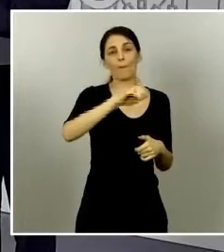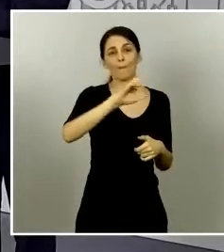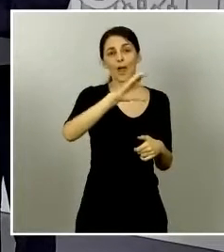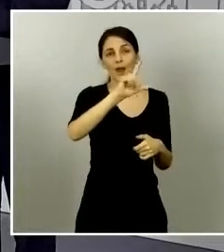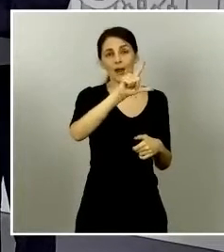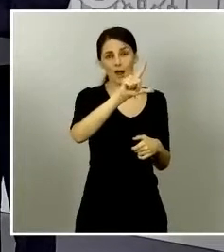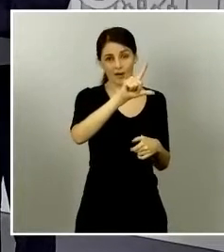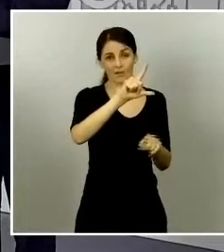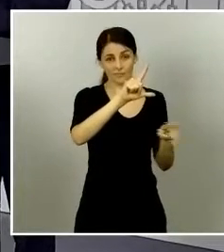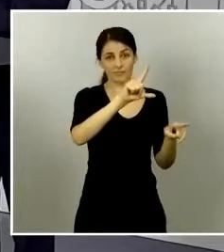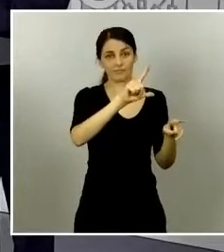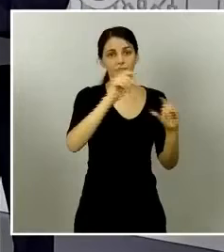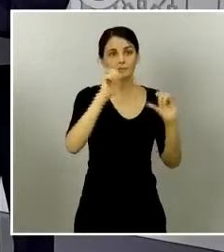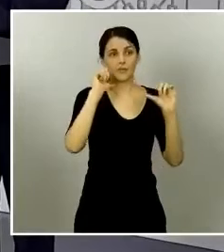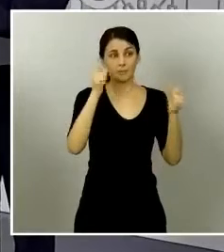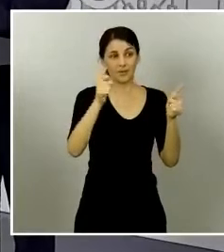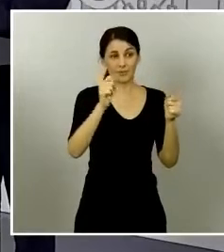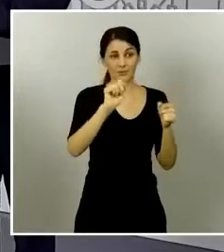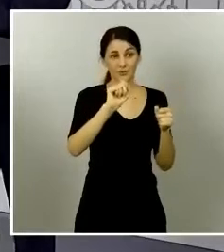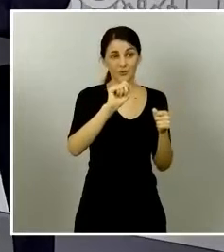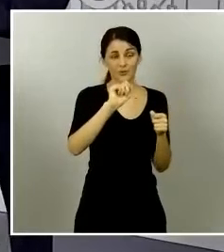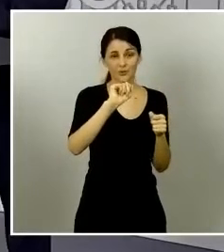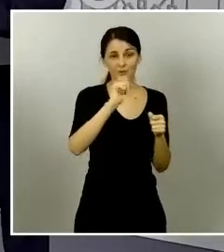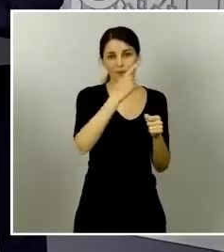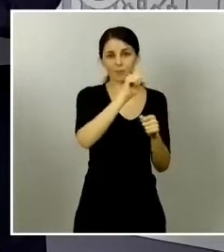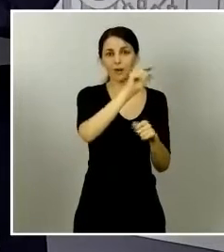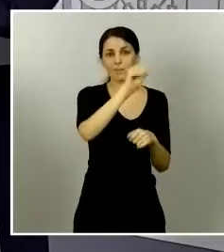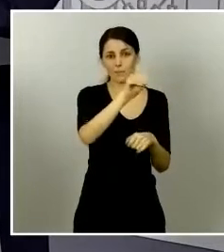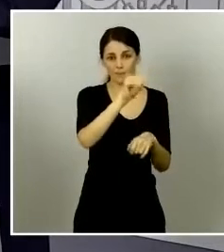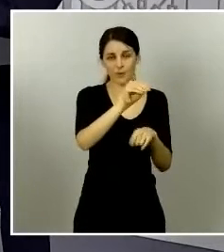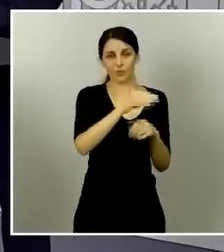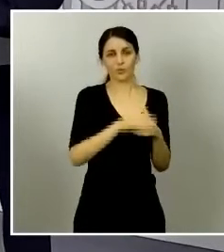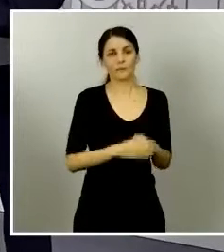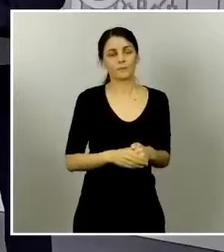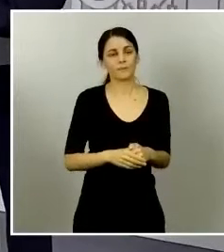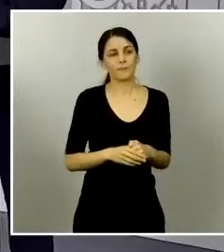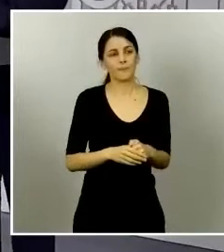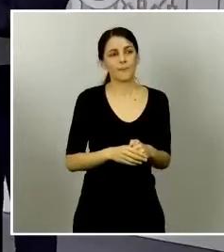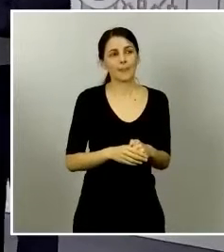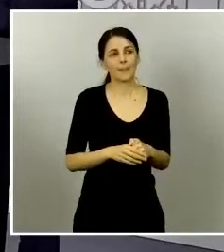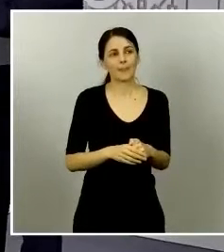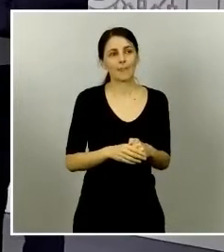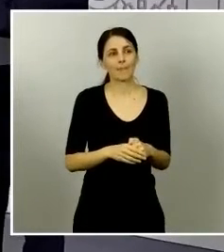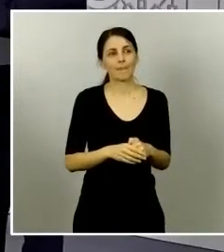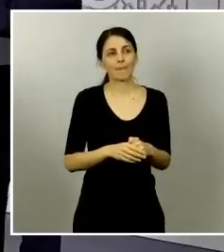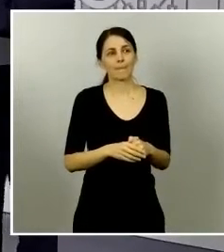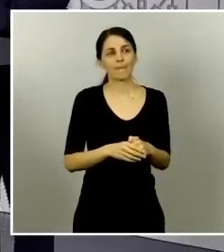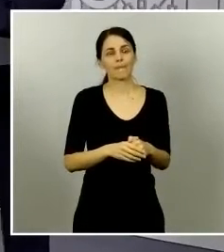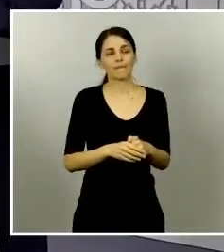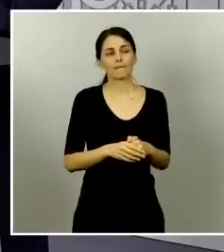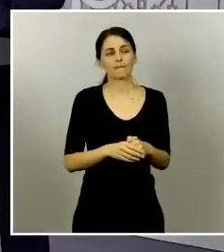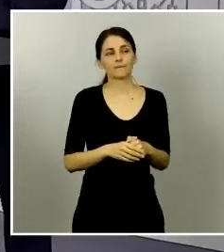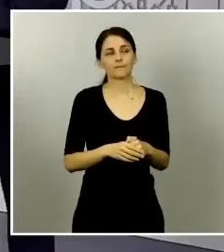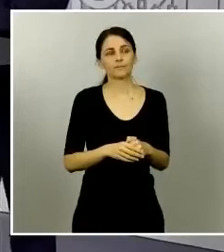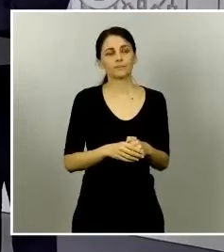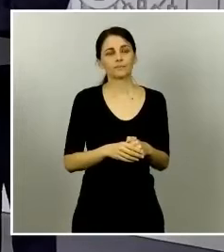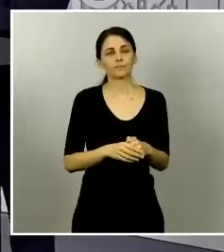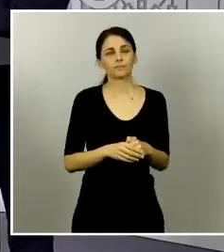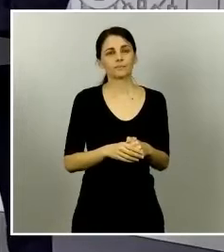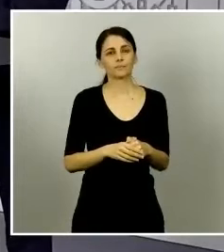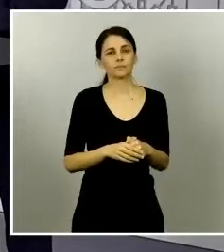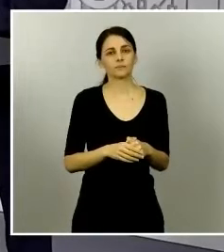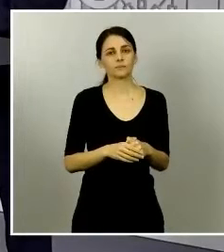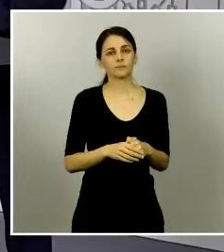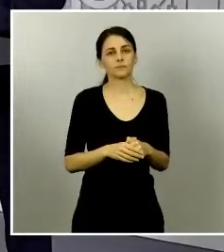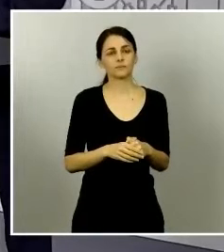Diario y Datadista. Comenzamos con Promecal. Por favor, tened en cuenta el canal de sonido y decid vuestro nombre, como siempre,